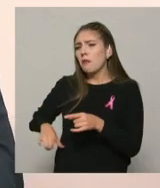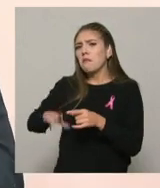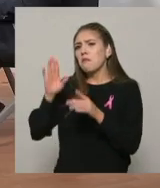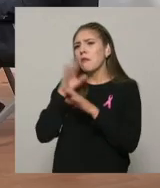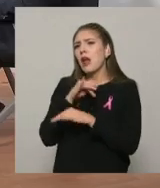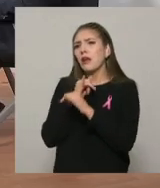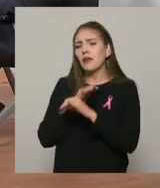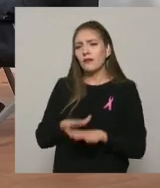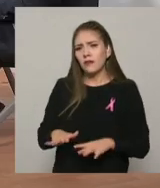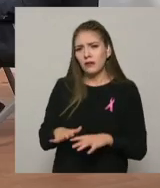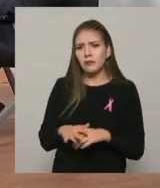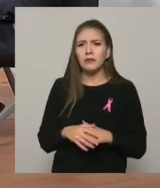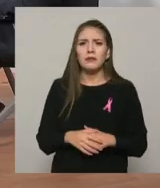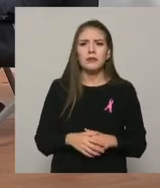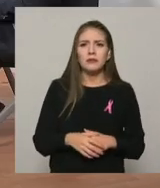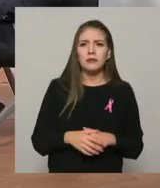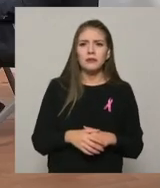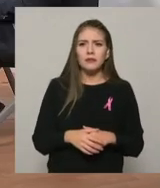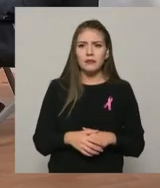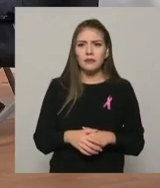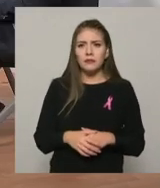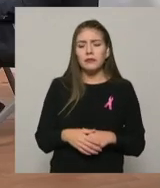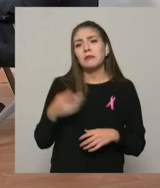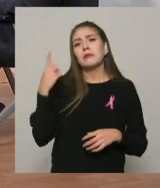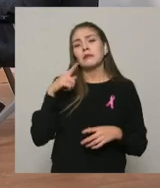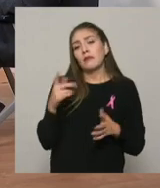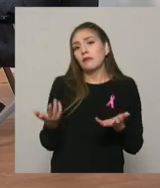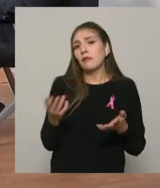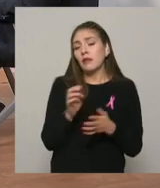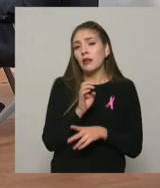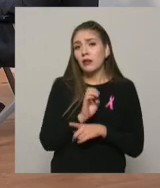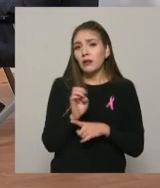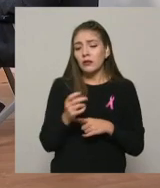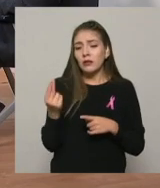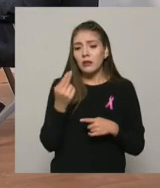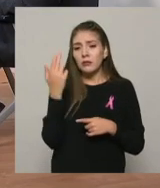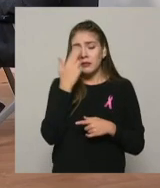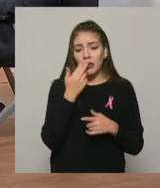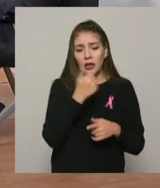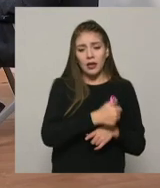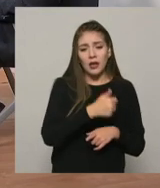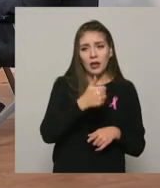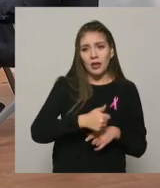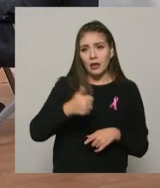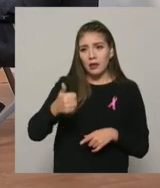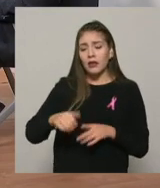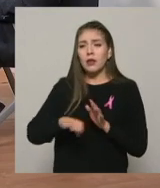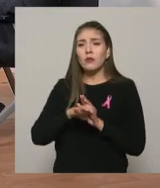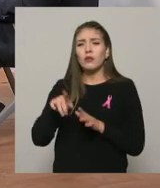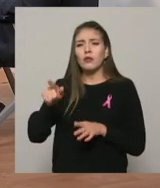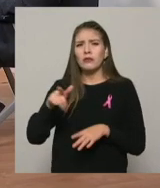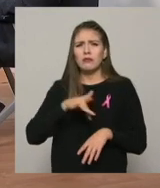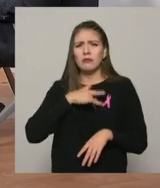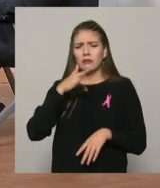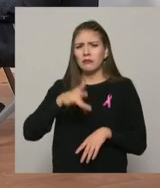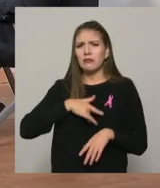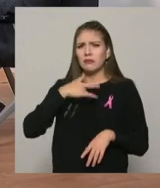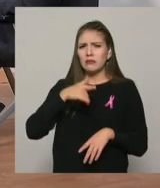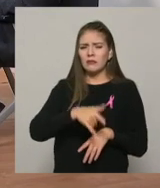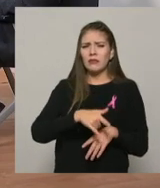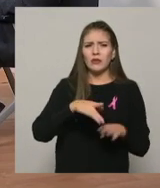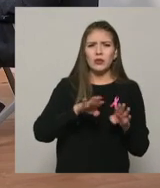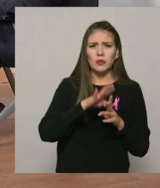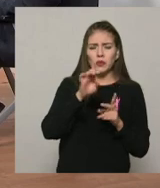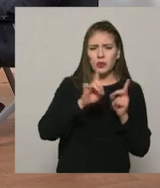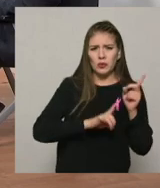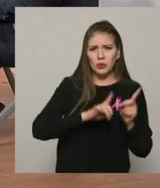pagan justos por pecadores, pero entonces que se revise caso por caso. Cuando tú mencionas que hay casos sospechosos, tú mismo con tus propias palabras